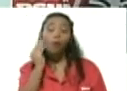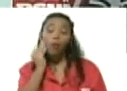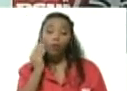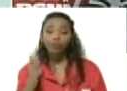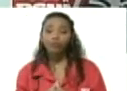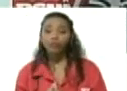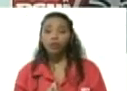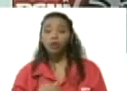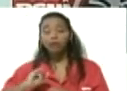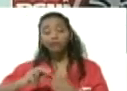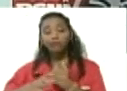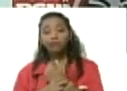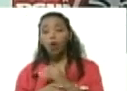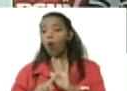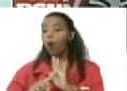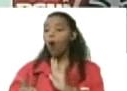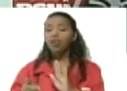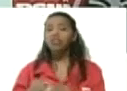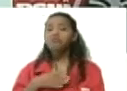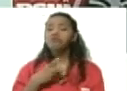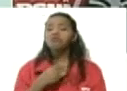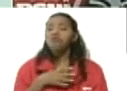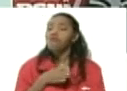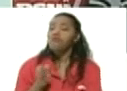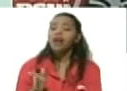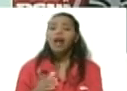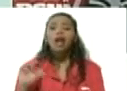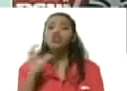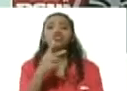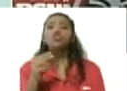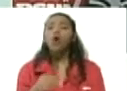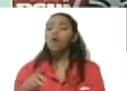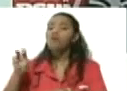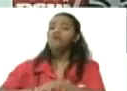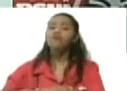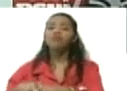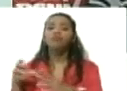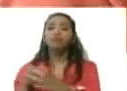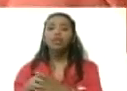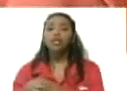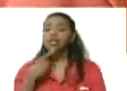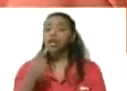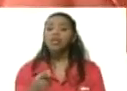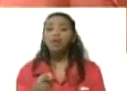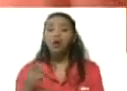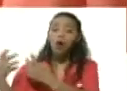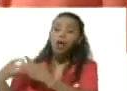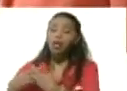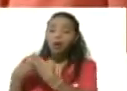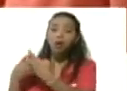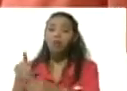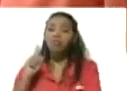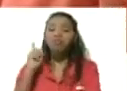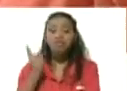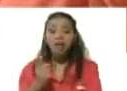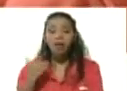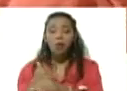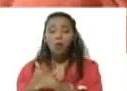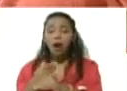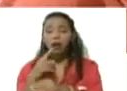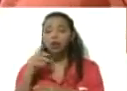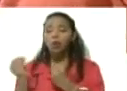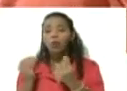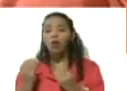Juanito Alimaña, le dieron la orden que no fuera, que no se sentara. Se la dio a Estados Unidos y él debe cumplir esa orden. Ahora, hay sectores